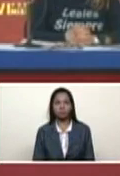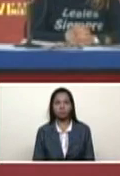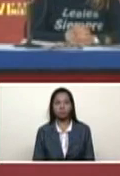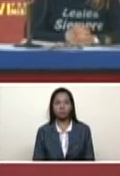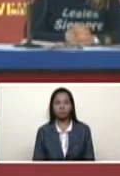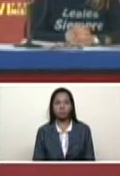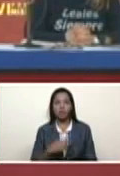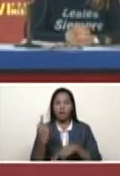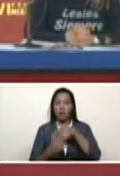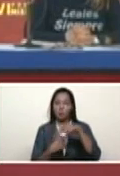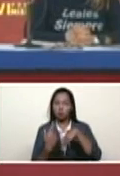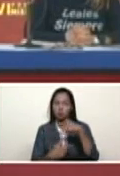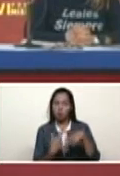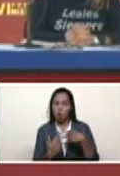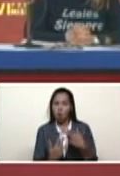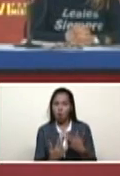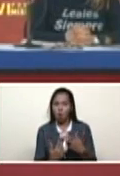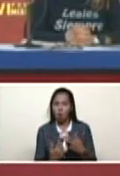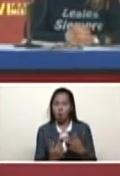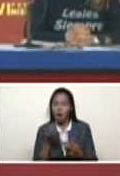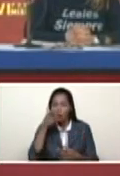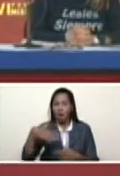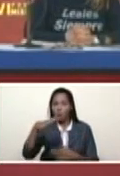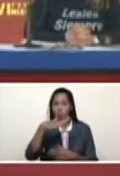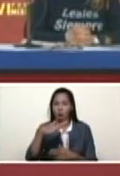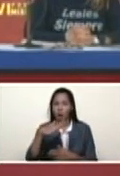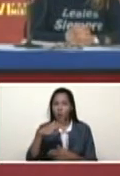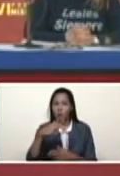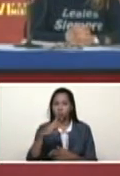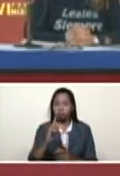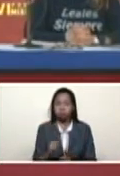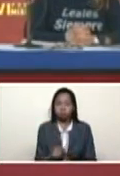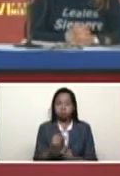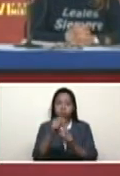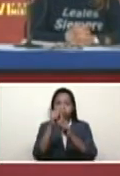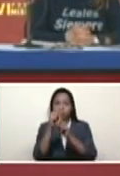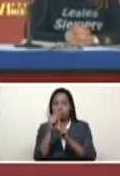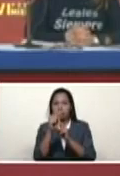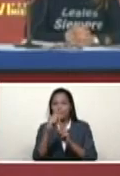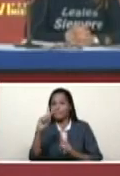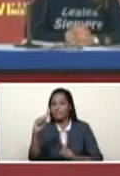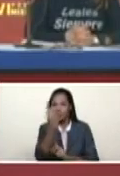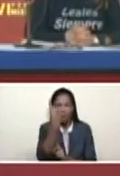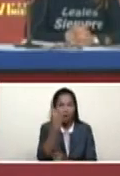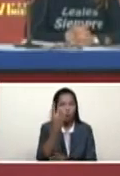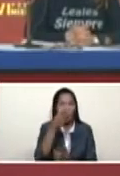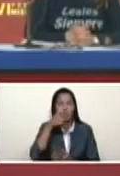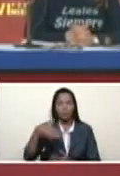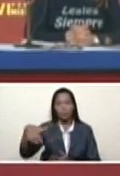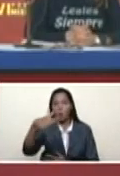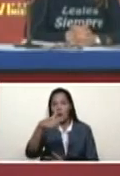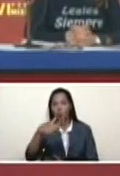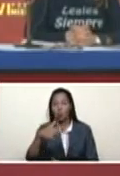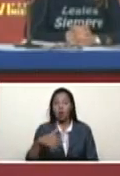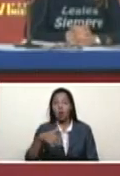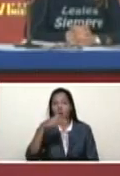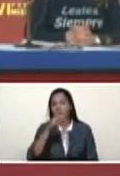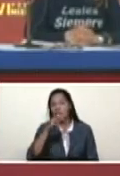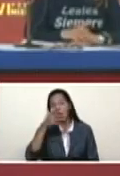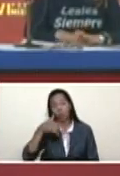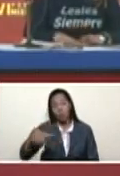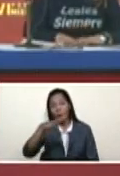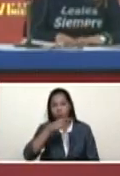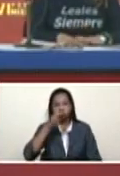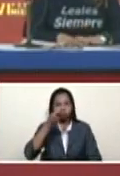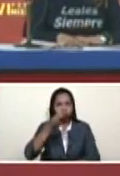en revolución, el pueblo es la prioridad, primero el pueblo. Y es el pueblo el que se gradúa de